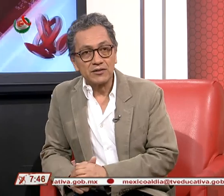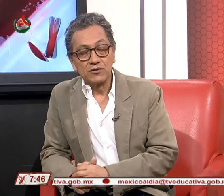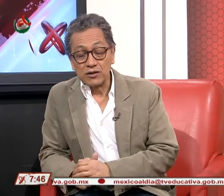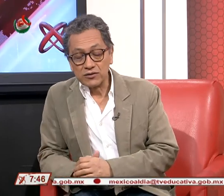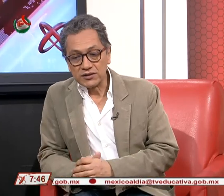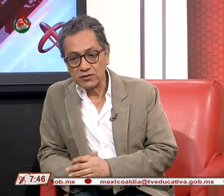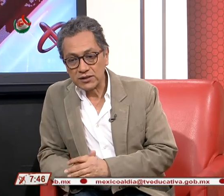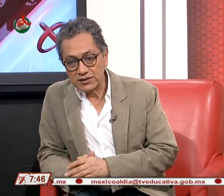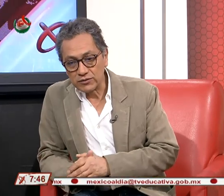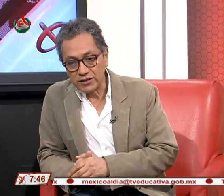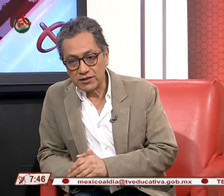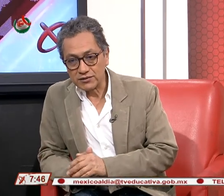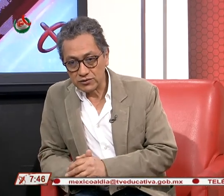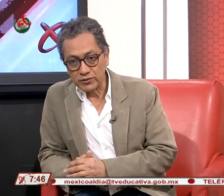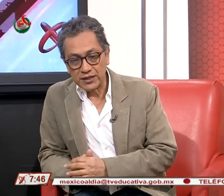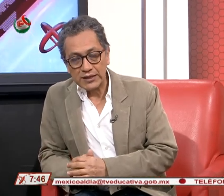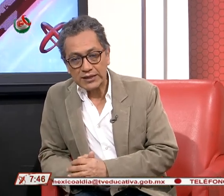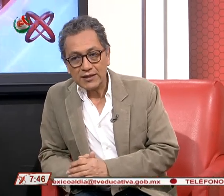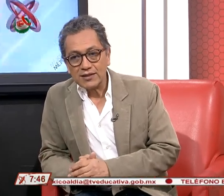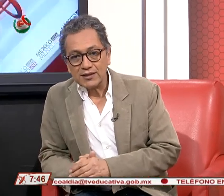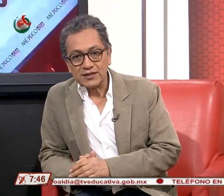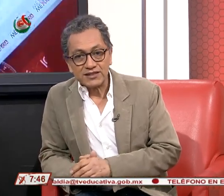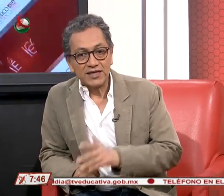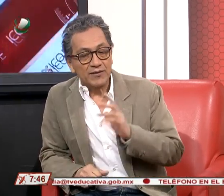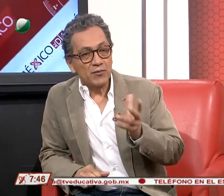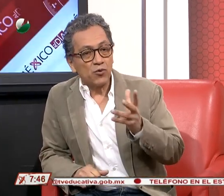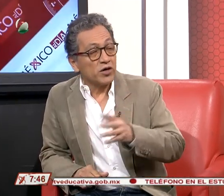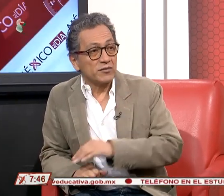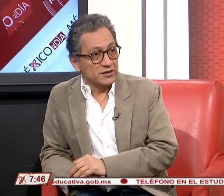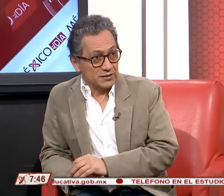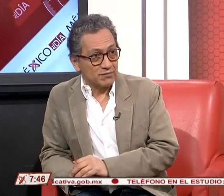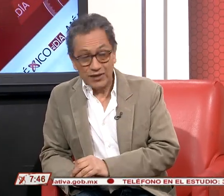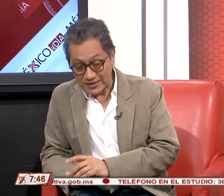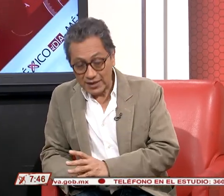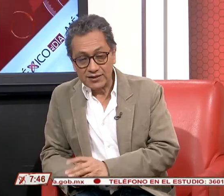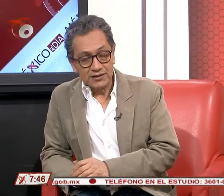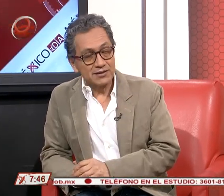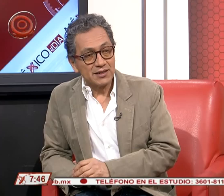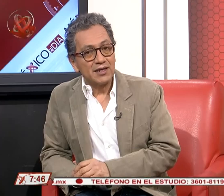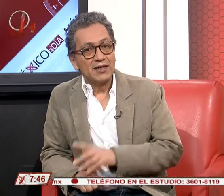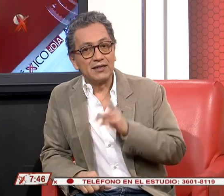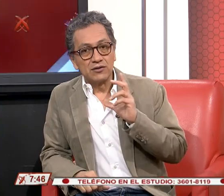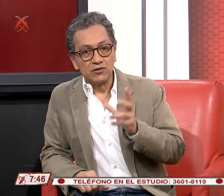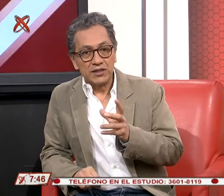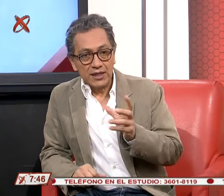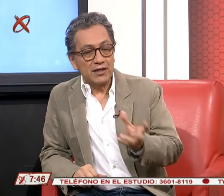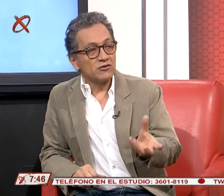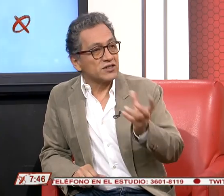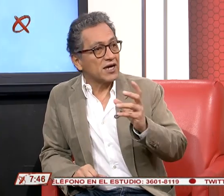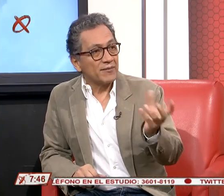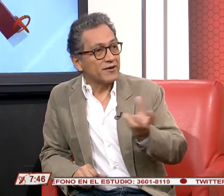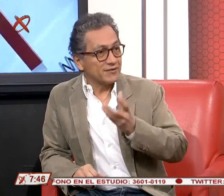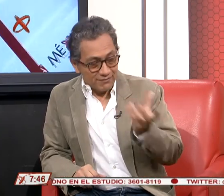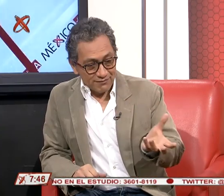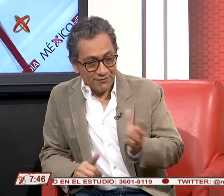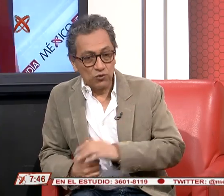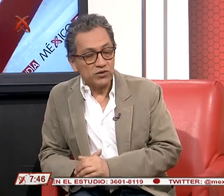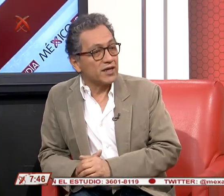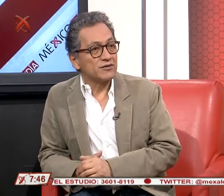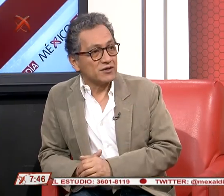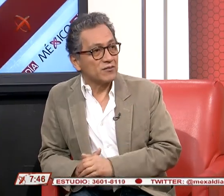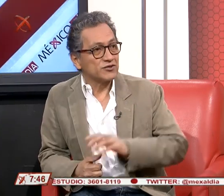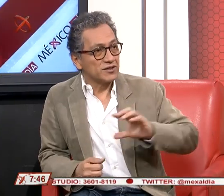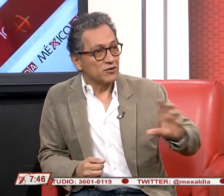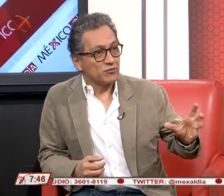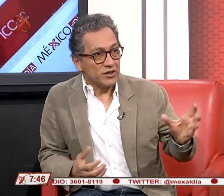Estaba leyendo algunas notas sobre él y decía que había poemas, bastantes, en donde él los dejaba